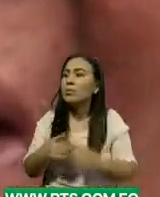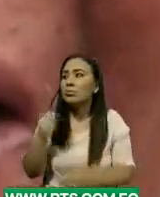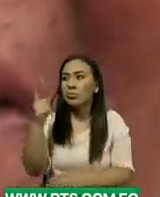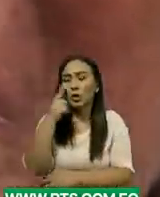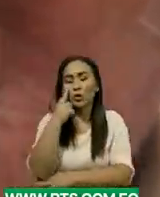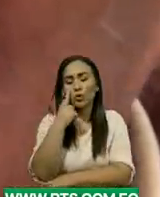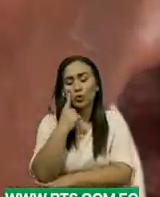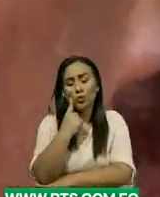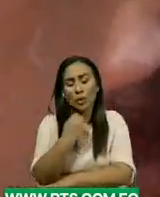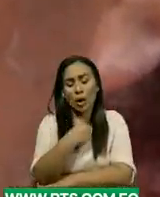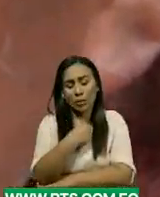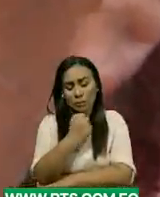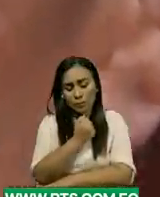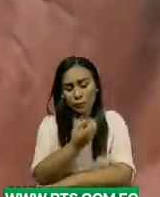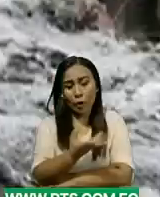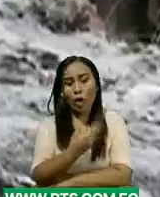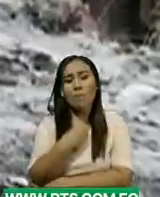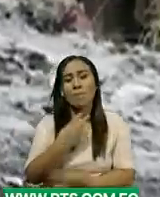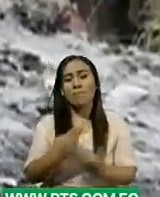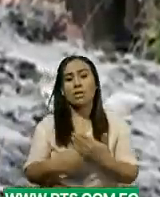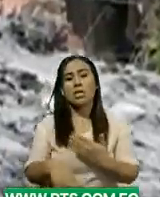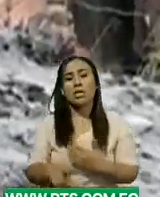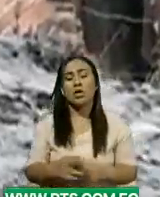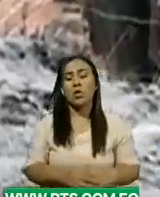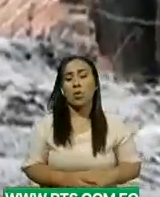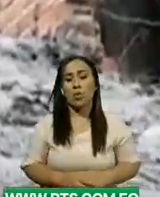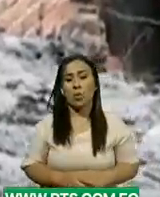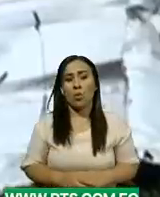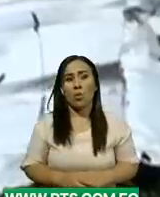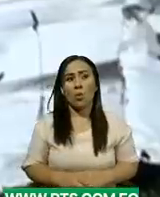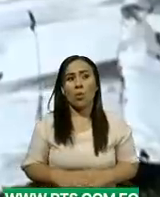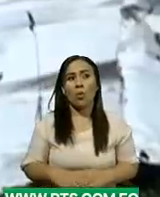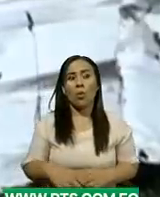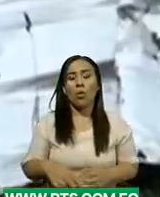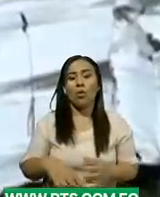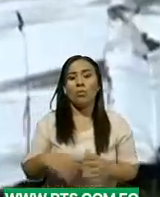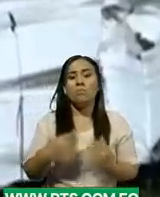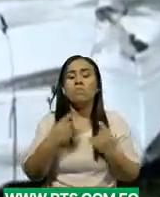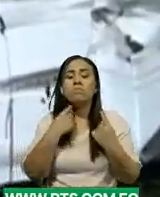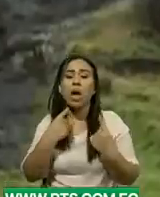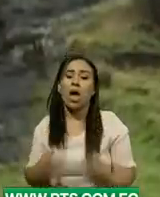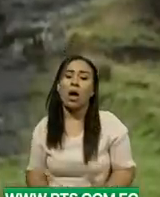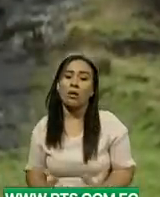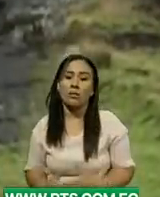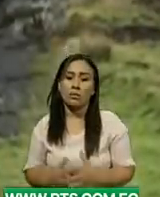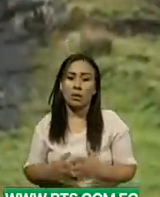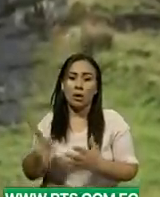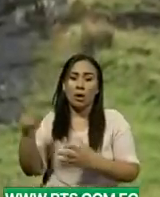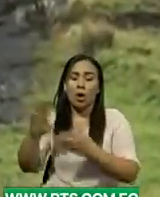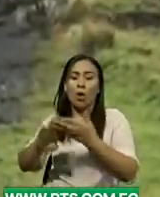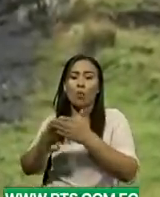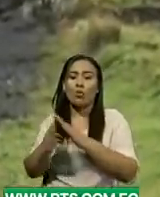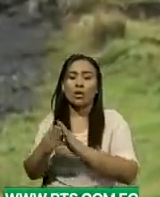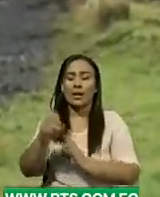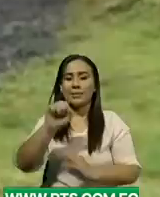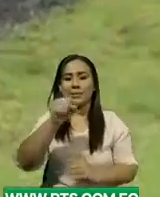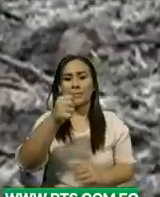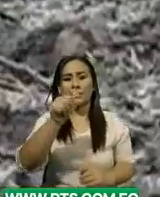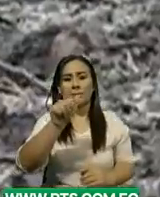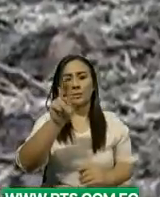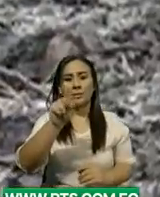entrecortada, Francisco contaba que su hijo se quedó prácticamente en la calle tras un deslave ocurrido en la comunidad de San Vicente de